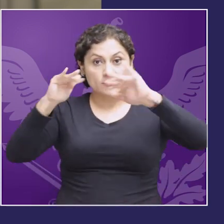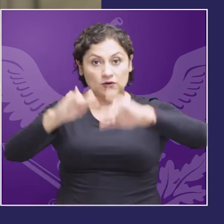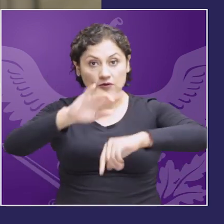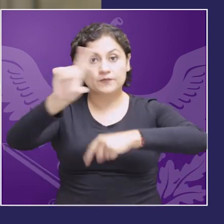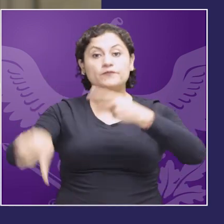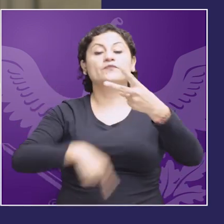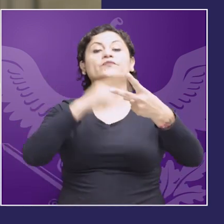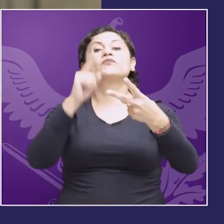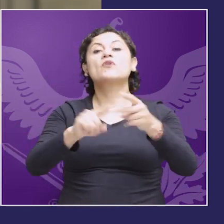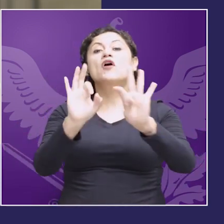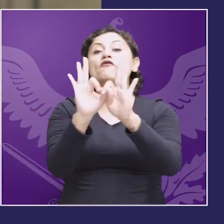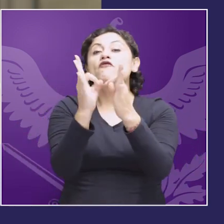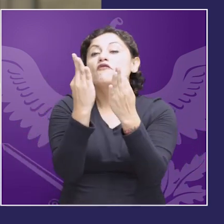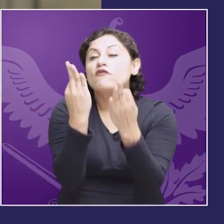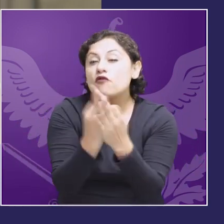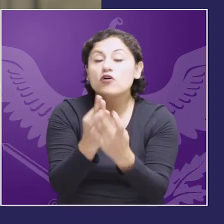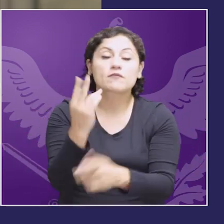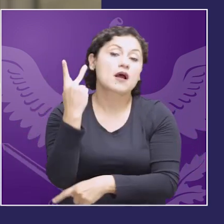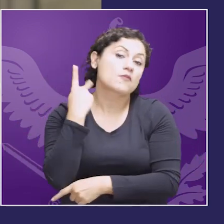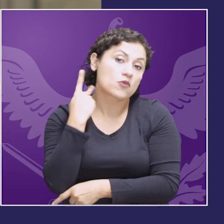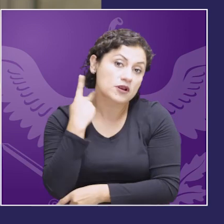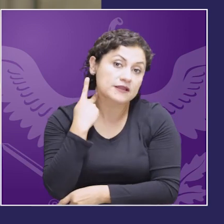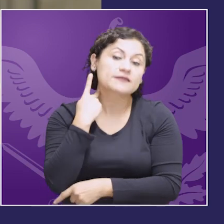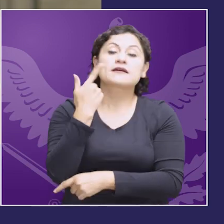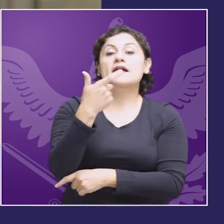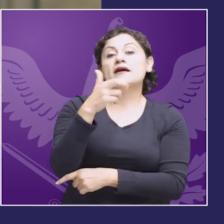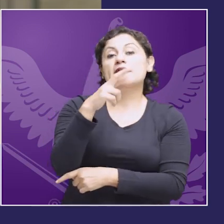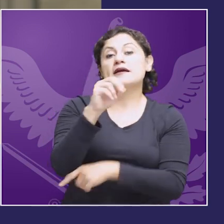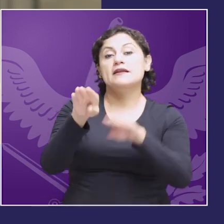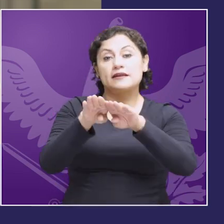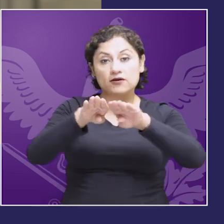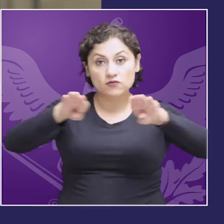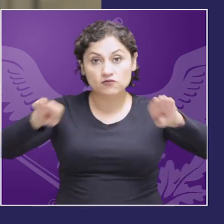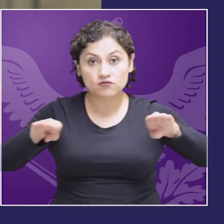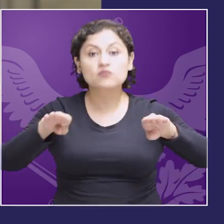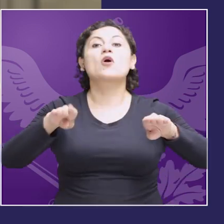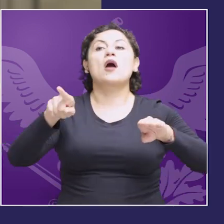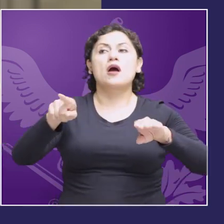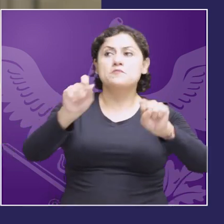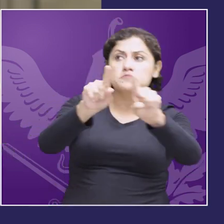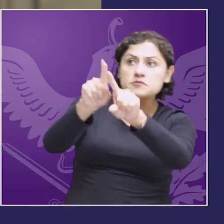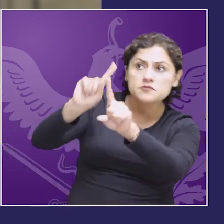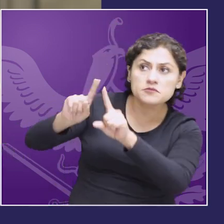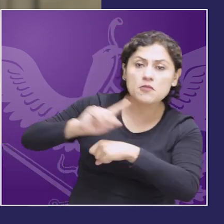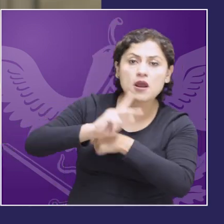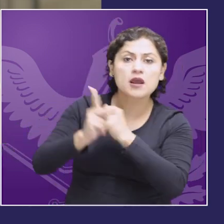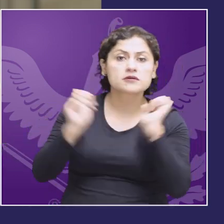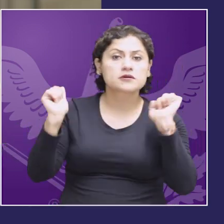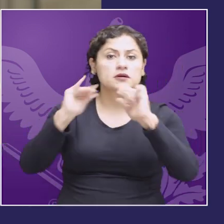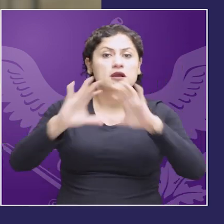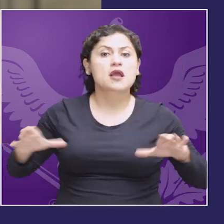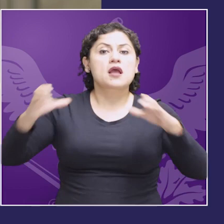género de la cumbre. Luego, un modelo de política de igualdad de género al cual los países que